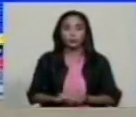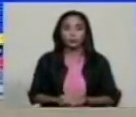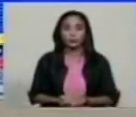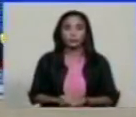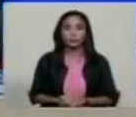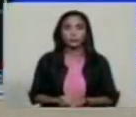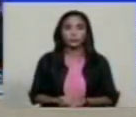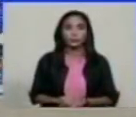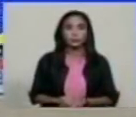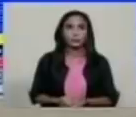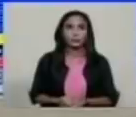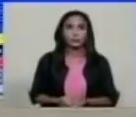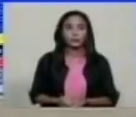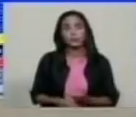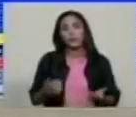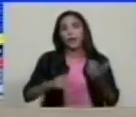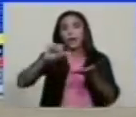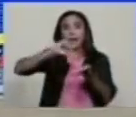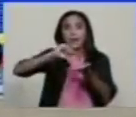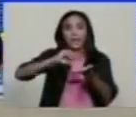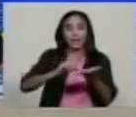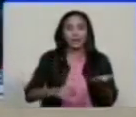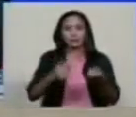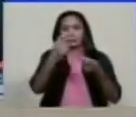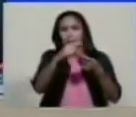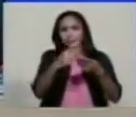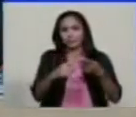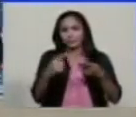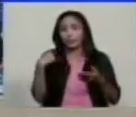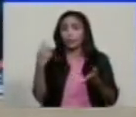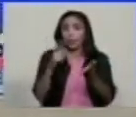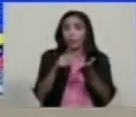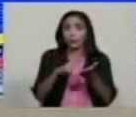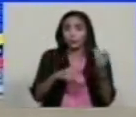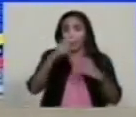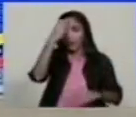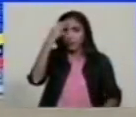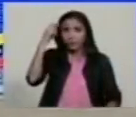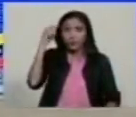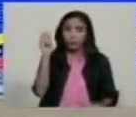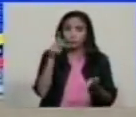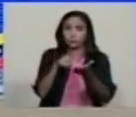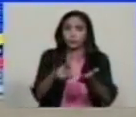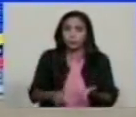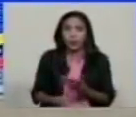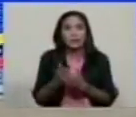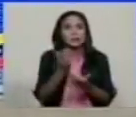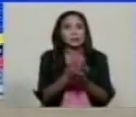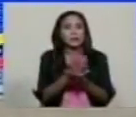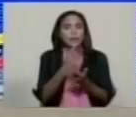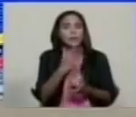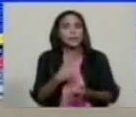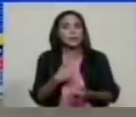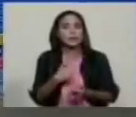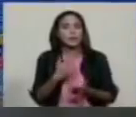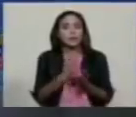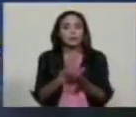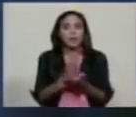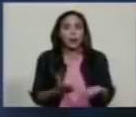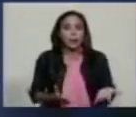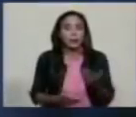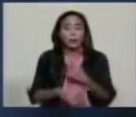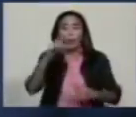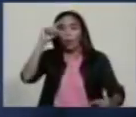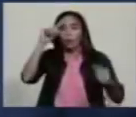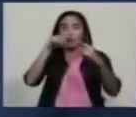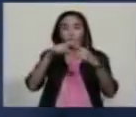con la República Islámica de Irán, Bielorrusia. Cuando yo participé como canciller, siempre me decía, Nicolás, la clave